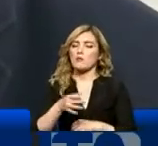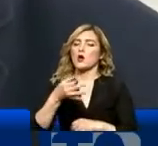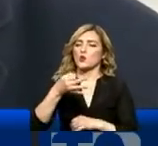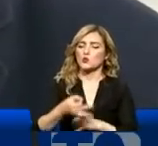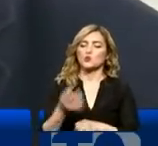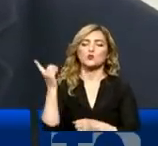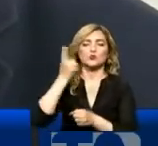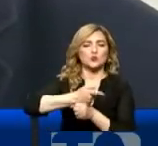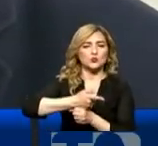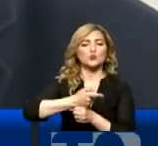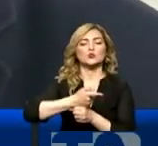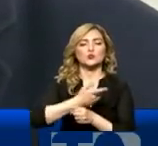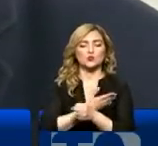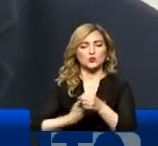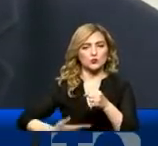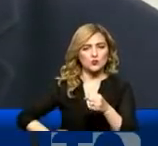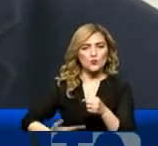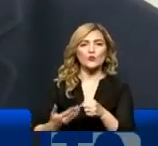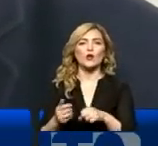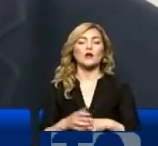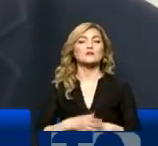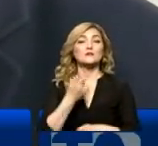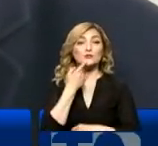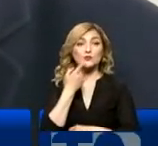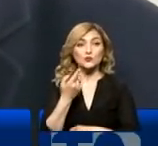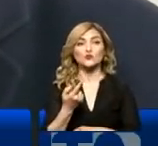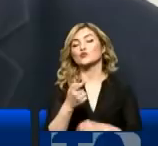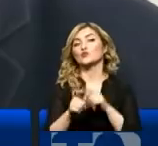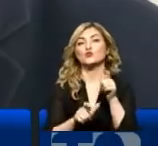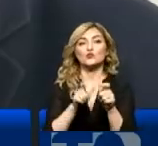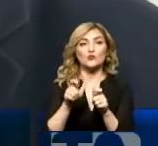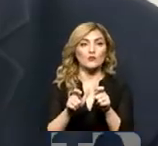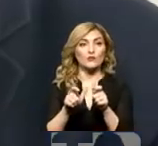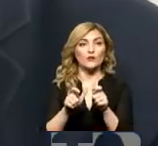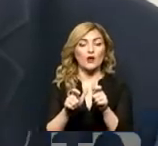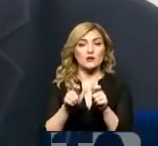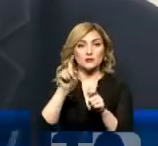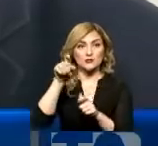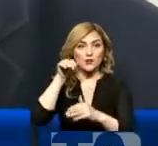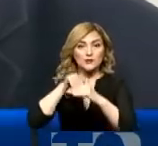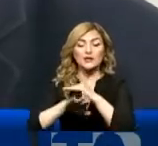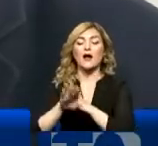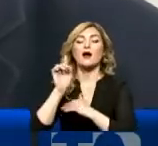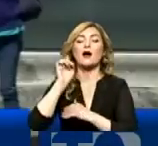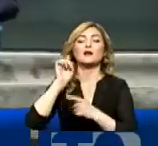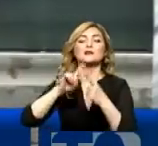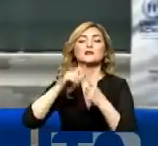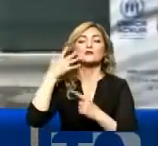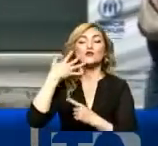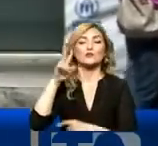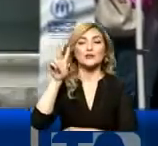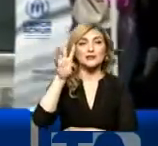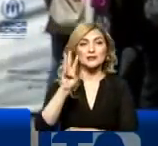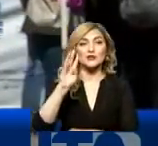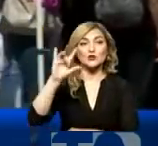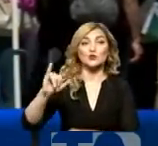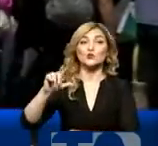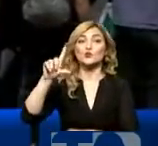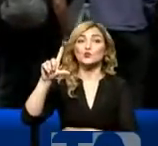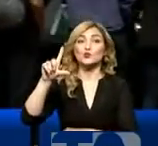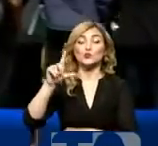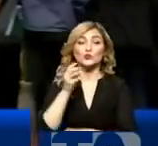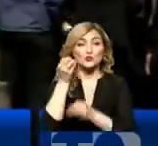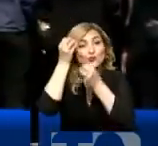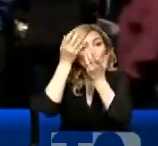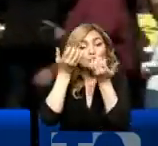decreto presidencial, en el cual se establece que estos ciudadanos debieron haber entrado hasta el 26 de julio. La entidad informó que